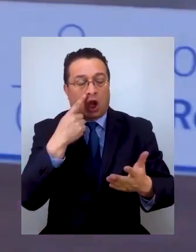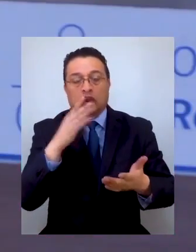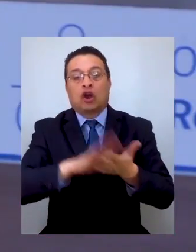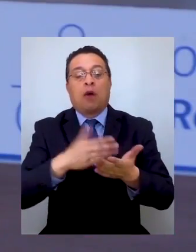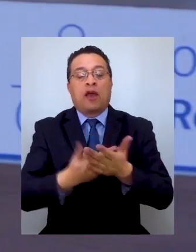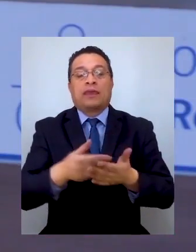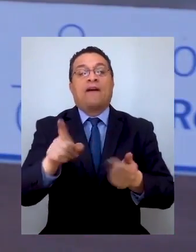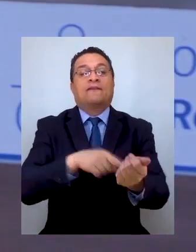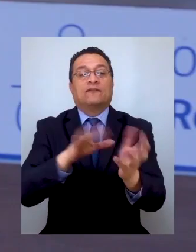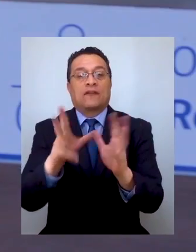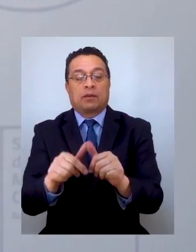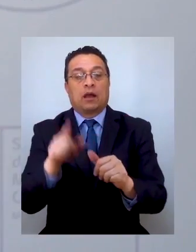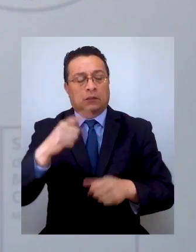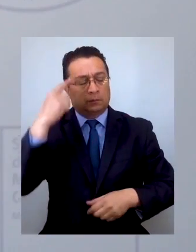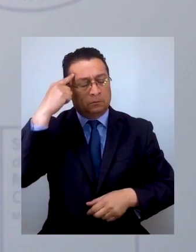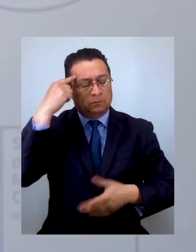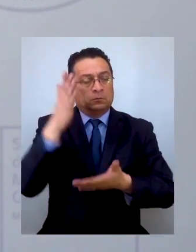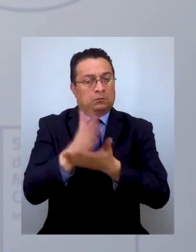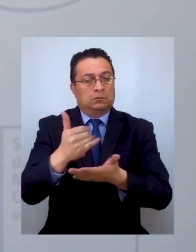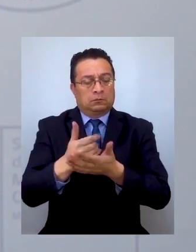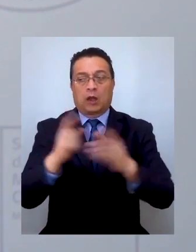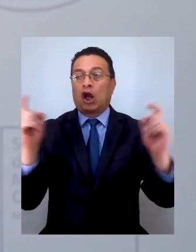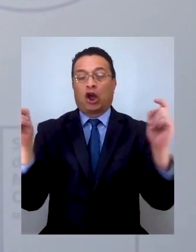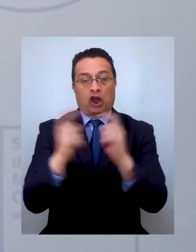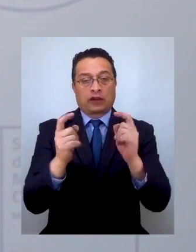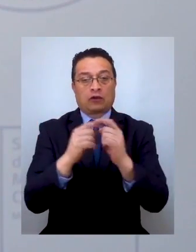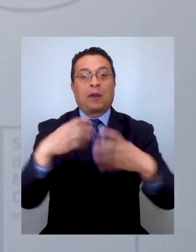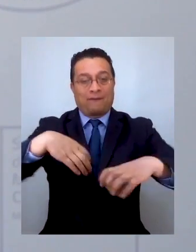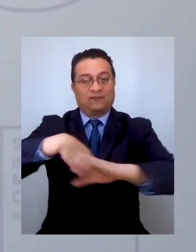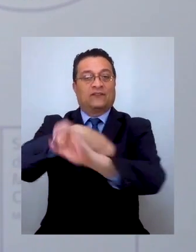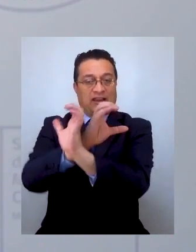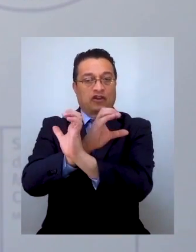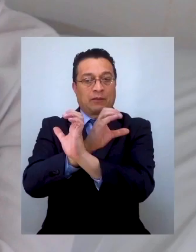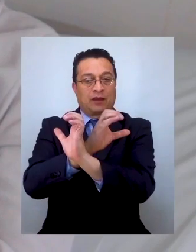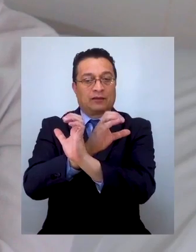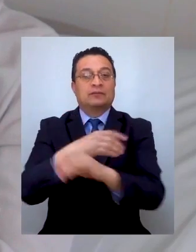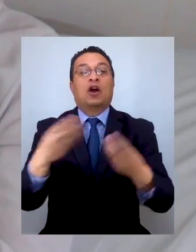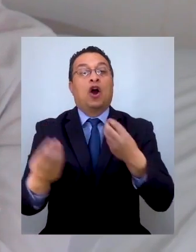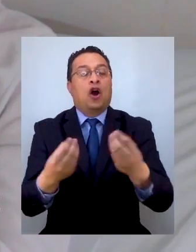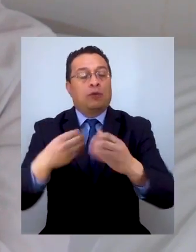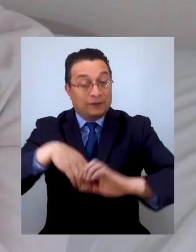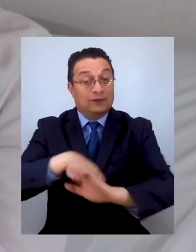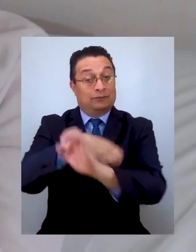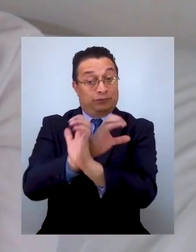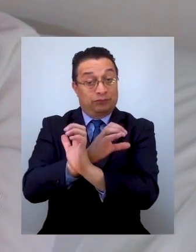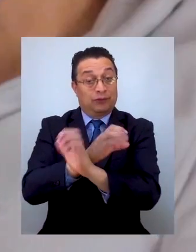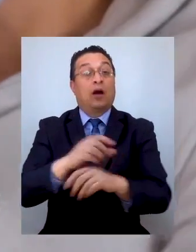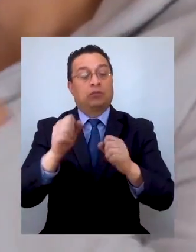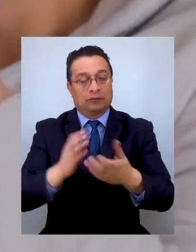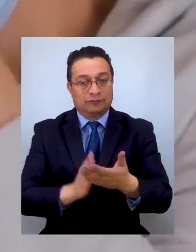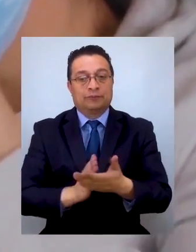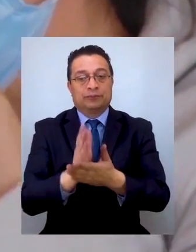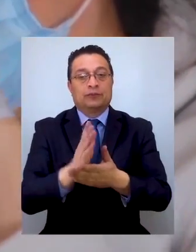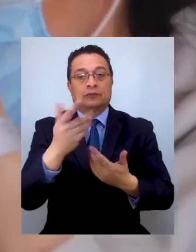el estado de sus seres queridos. Implementamos una estrategia para el contacto mediante videollamadas. Los contactos a través de